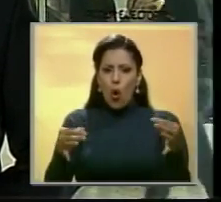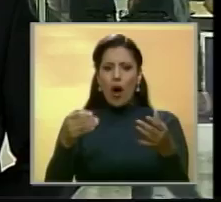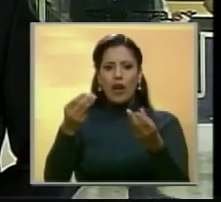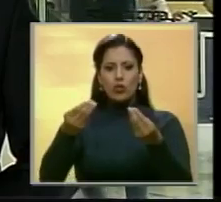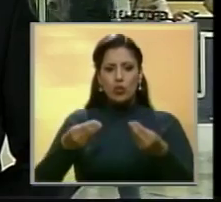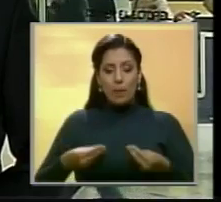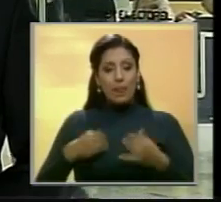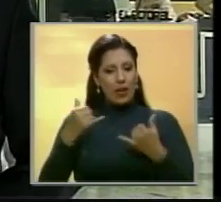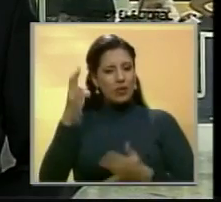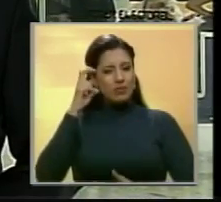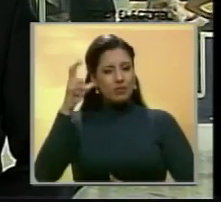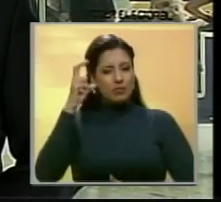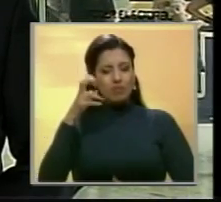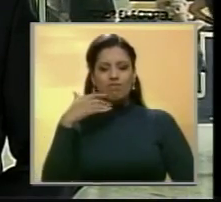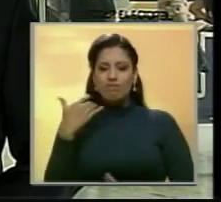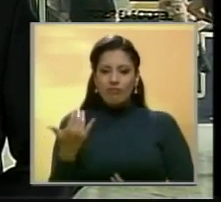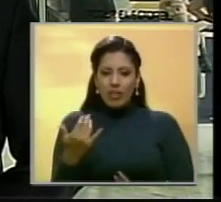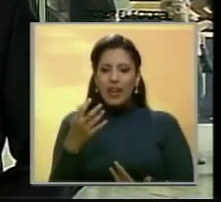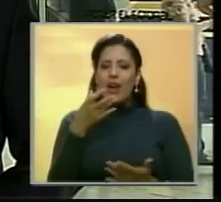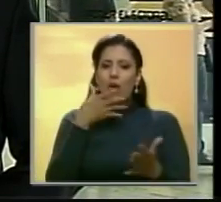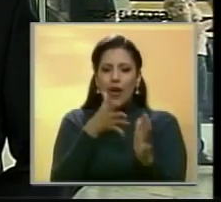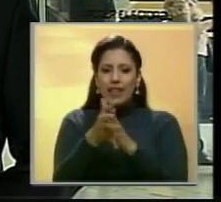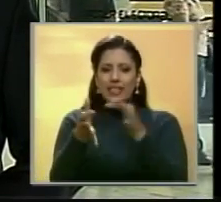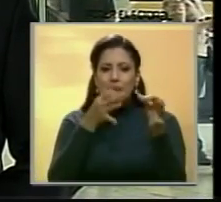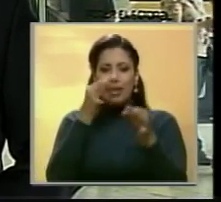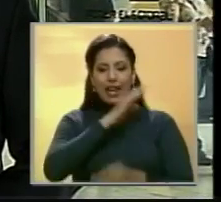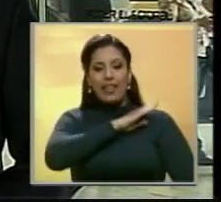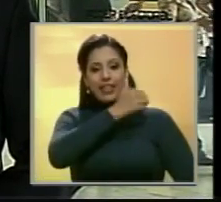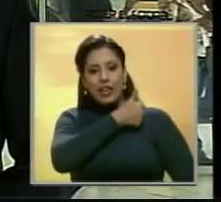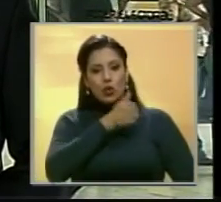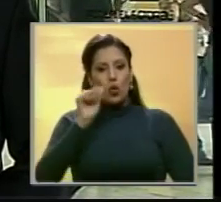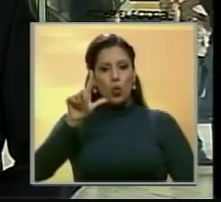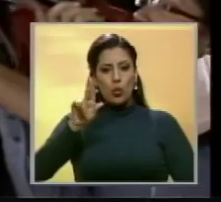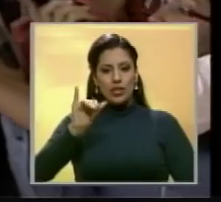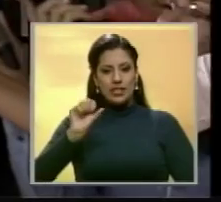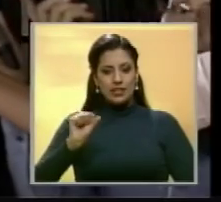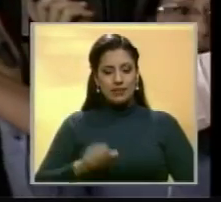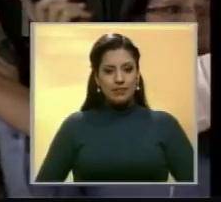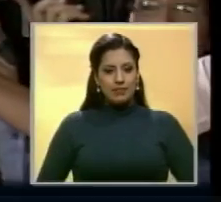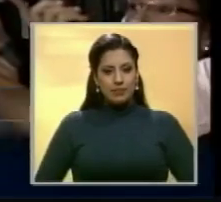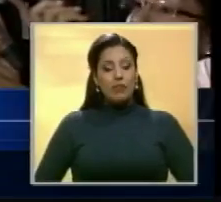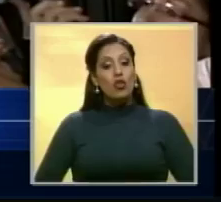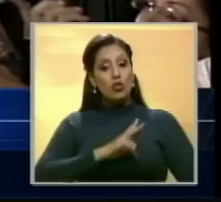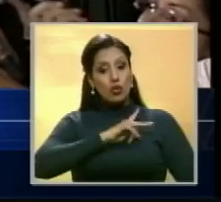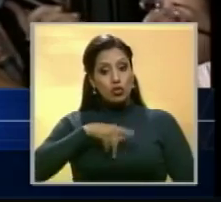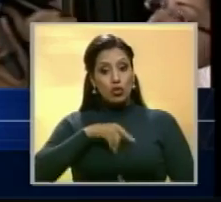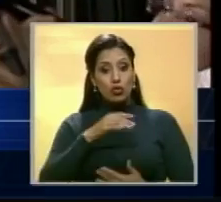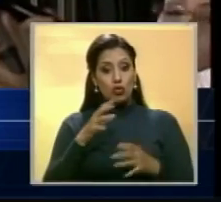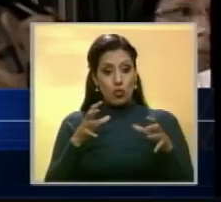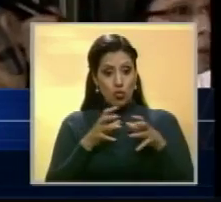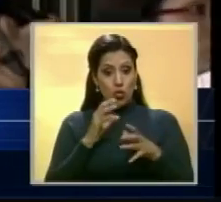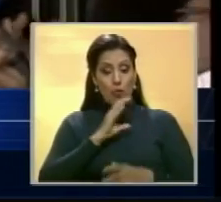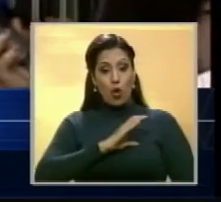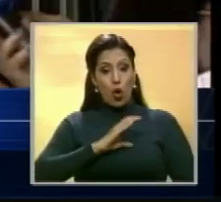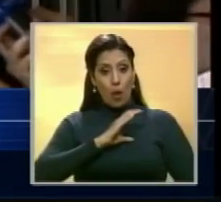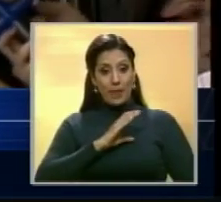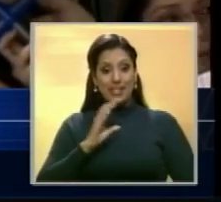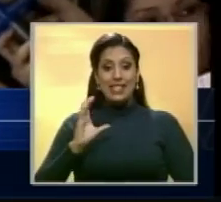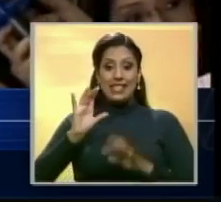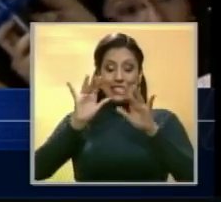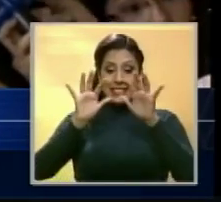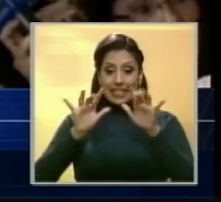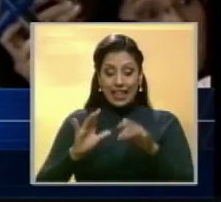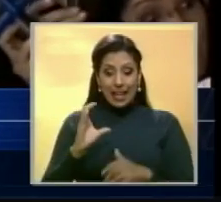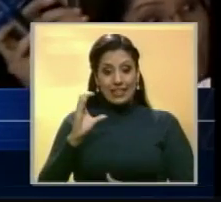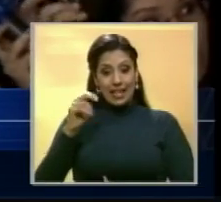le entregó. Vamos a escuchar declaraciones del rector Luis Emilio Rondón. fuimos comisionados, el secretario del